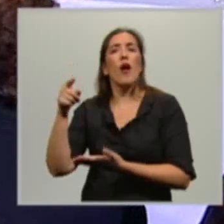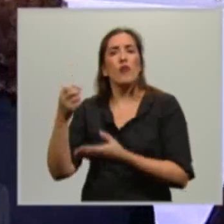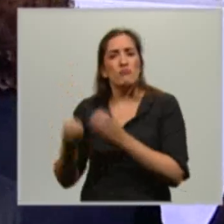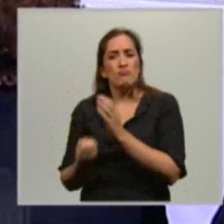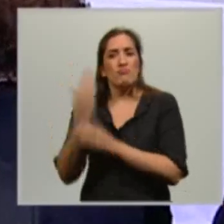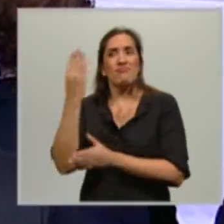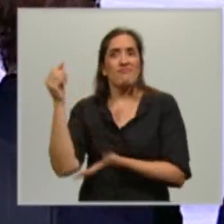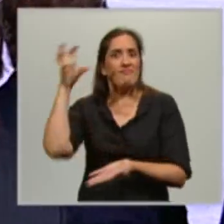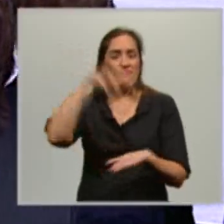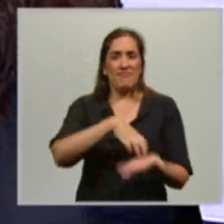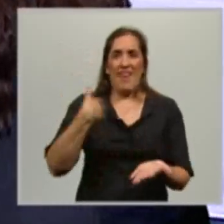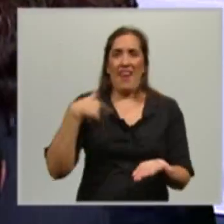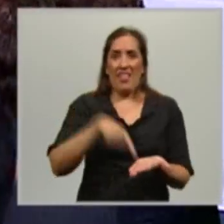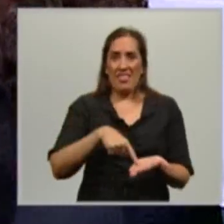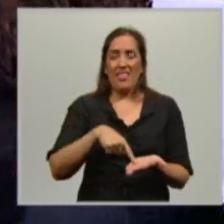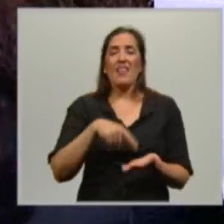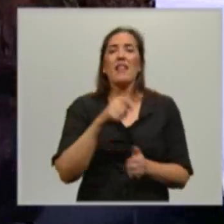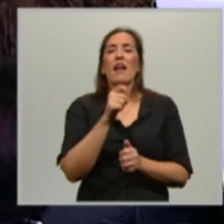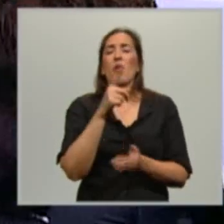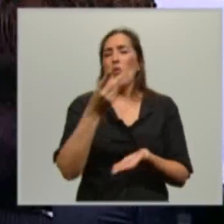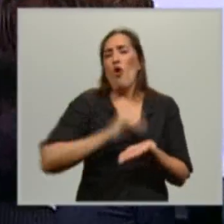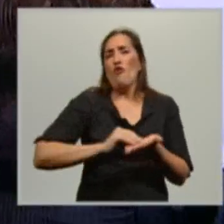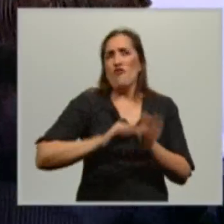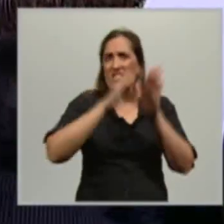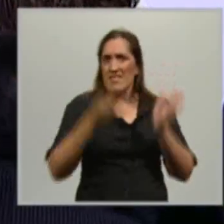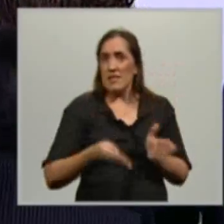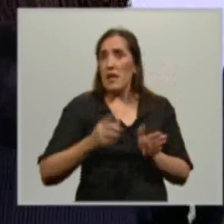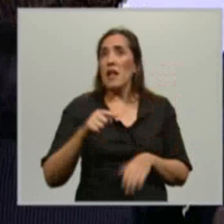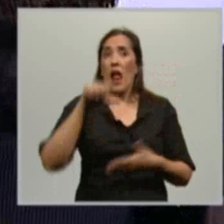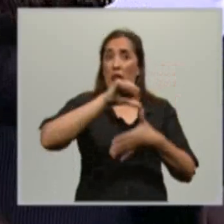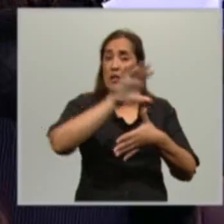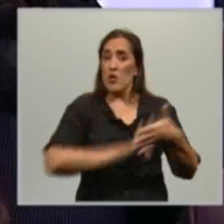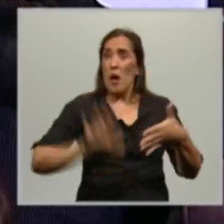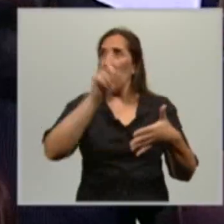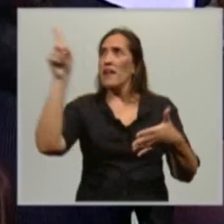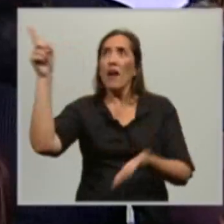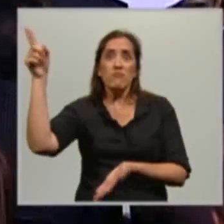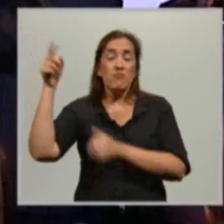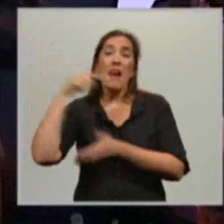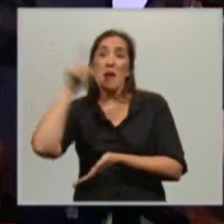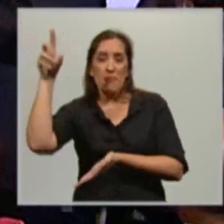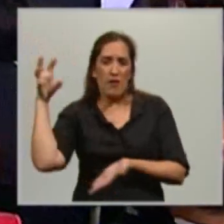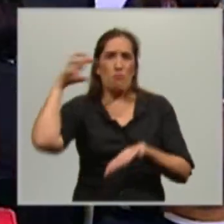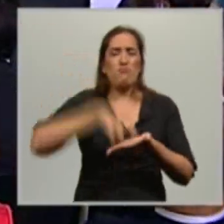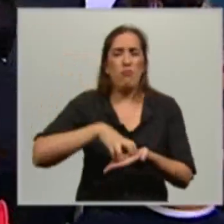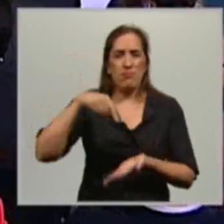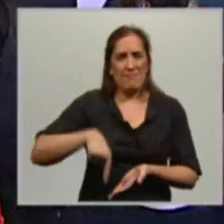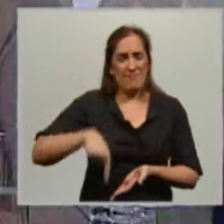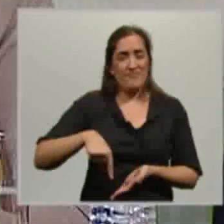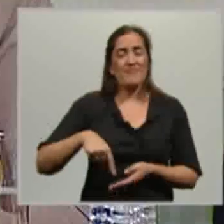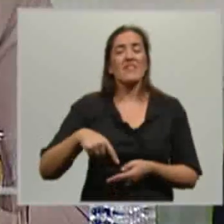oficina, que han, una dependencia, la primera en Latinoamérica, que estuvo aquí ayer con el ministro Lino